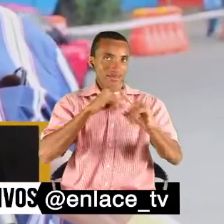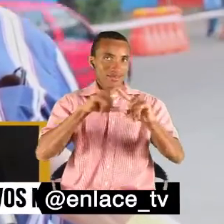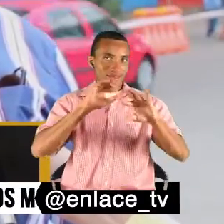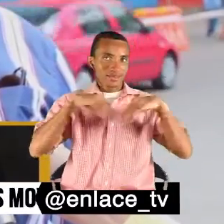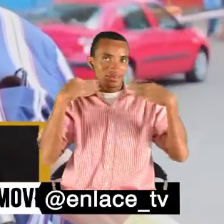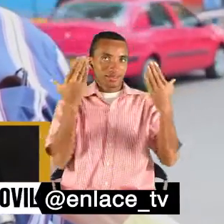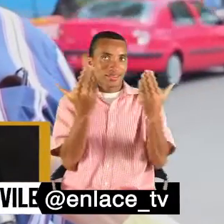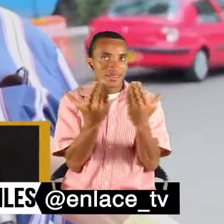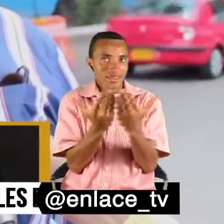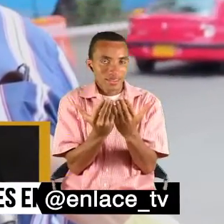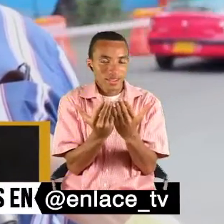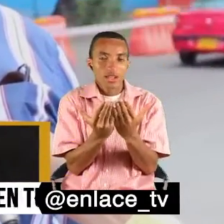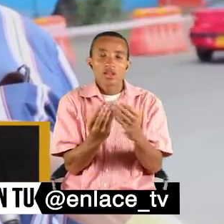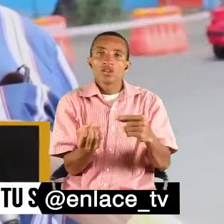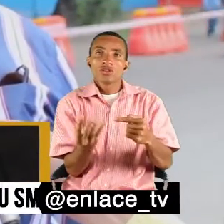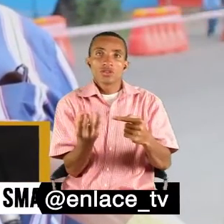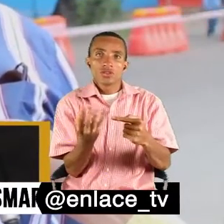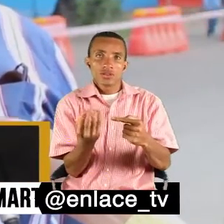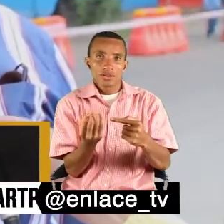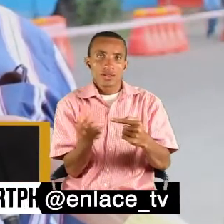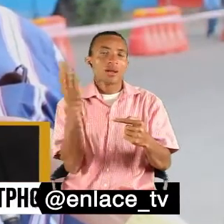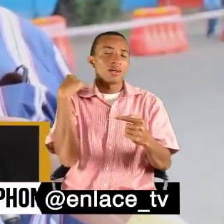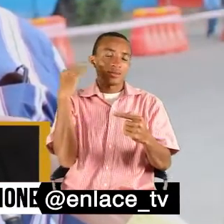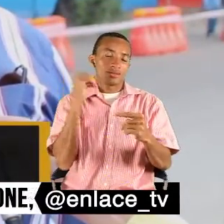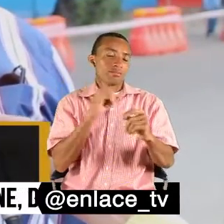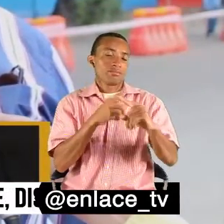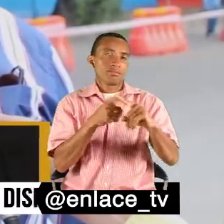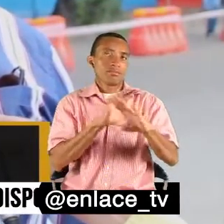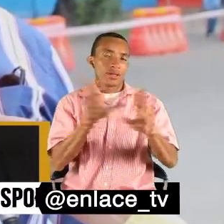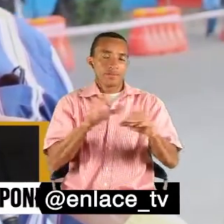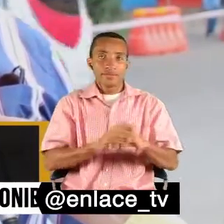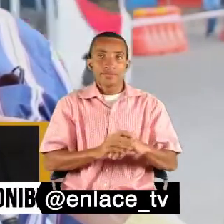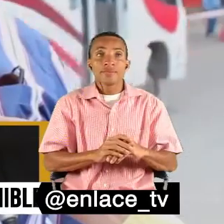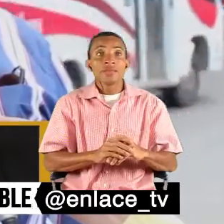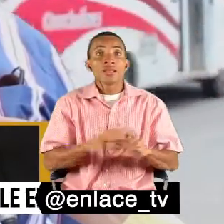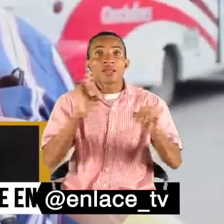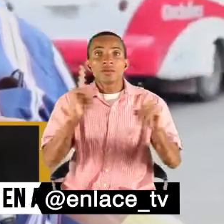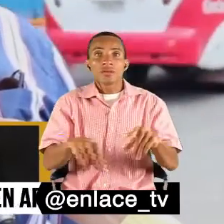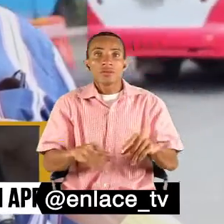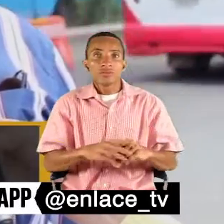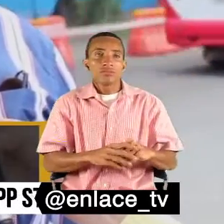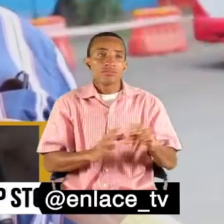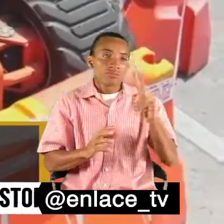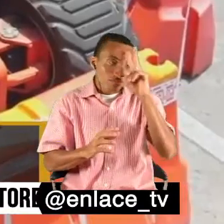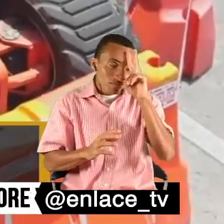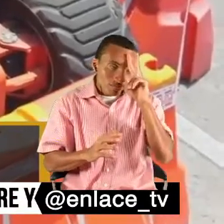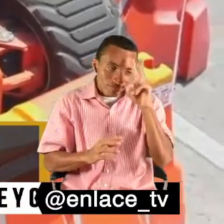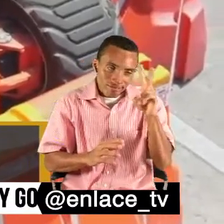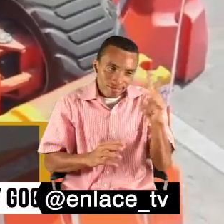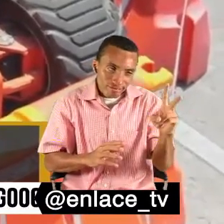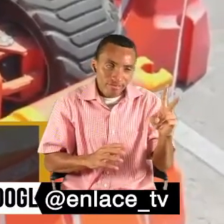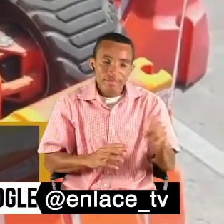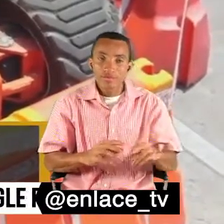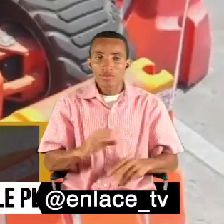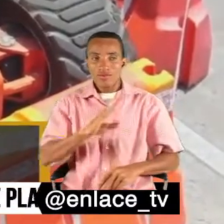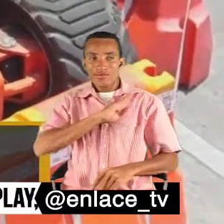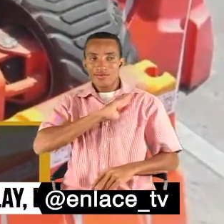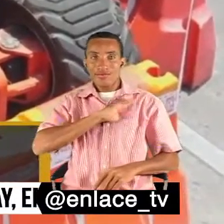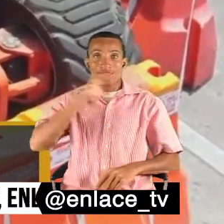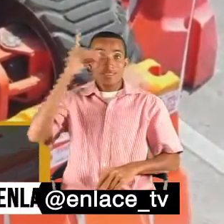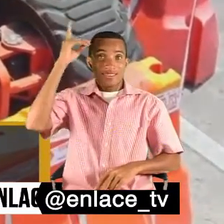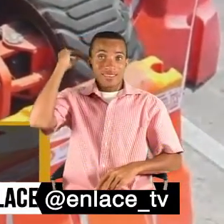de interés cultural del ámbito municipal, obedecen a una petición respetuosa que le hicimos al señor alcalde respecto a